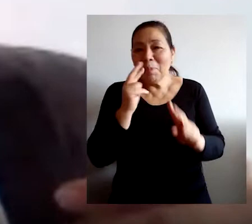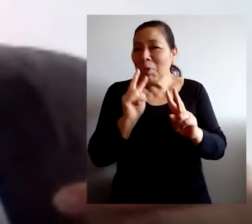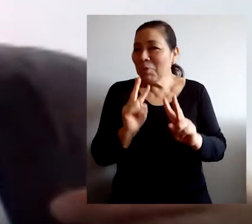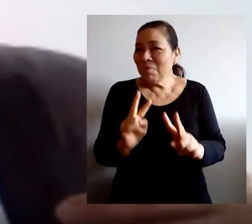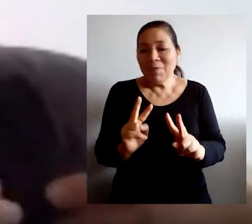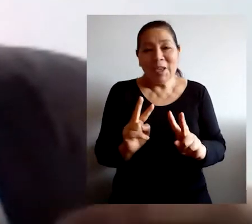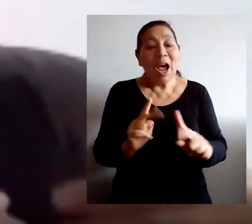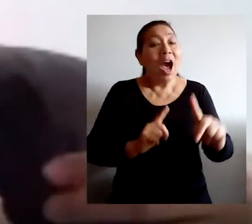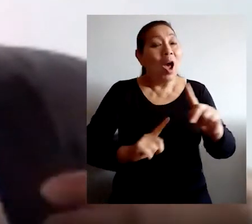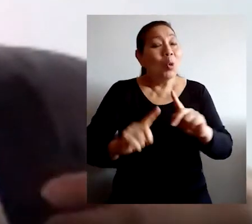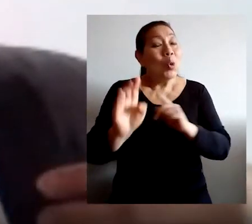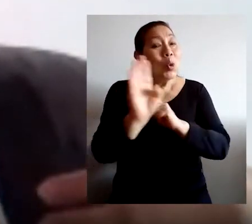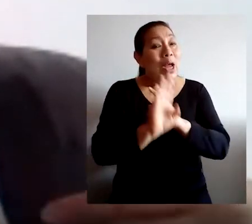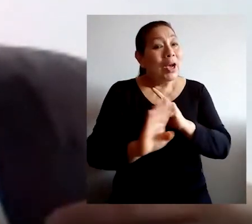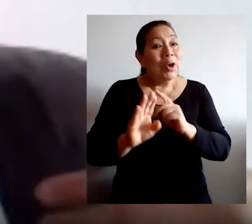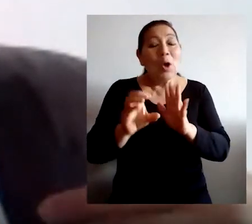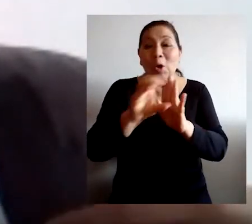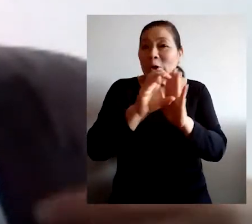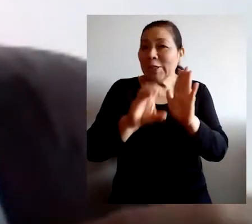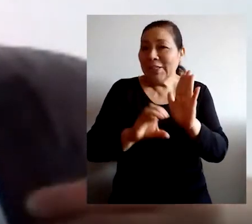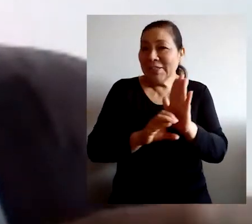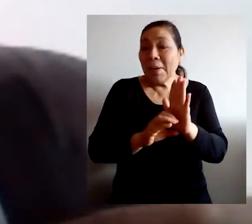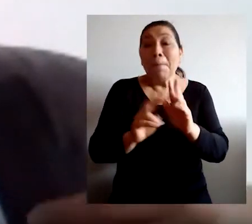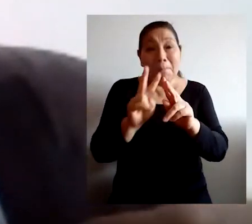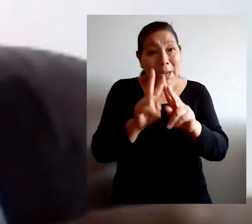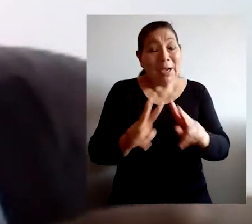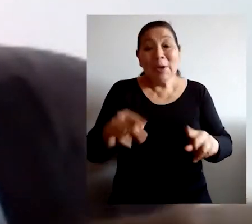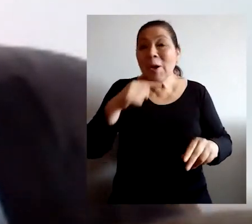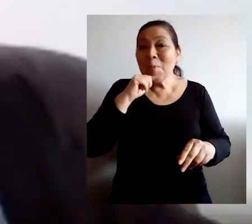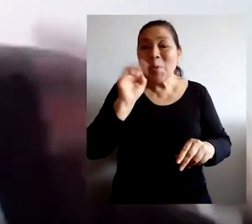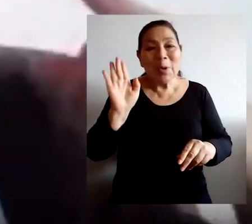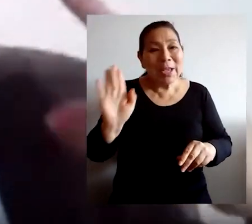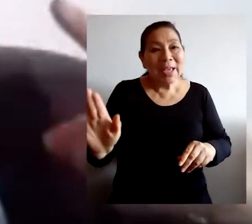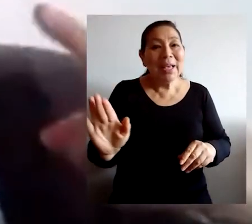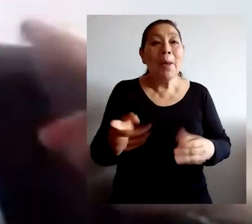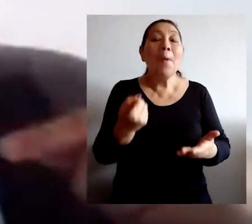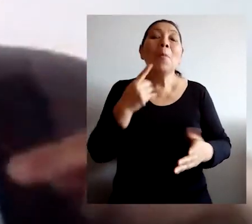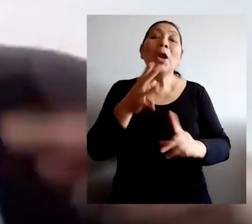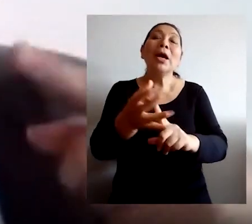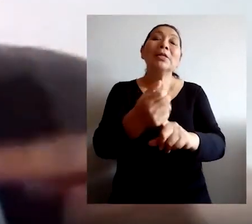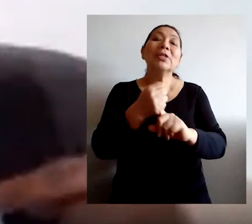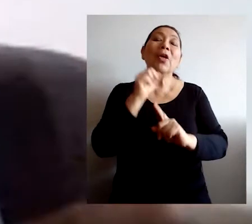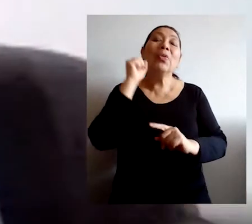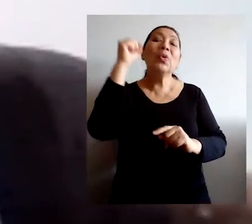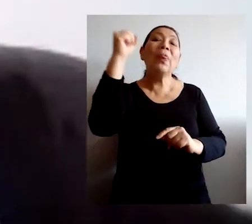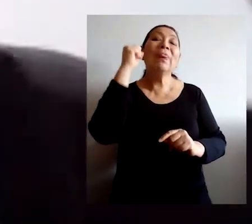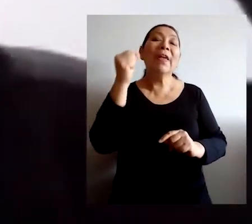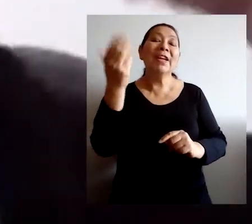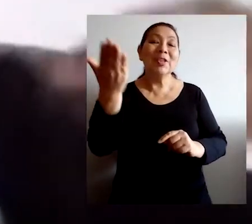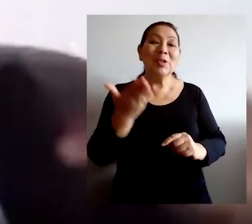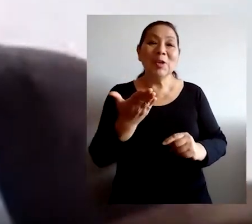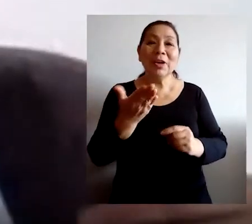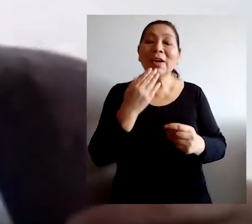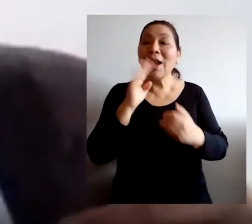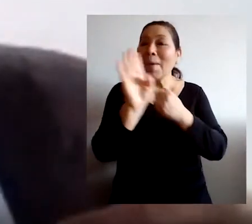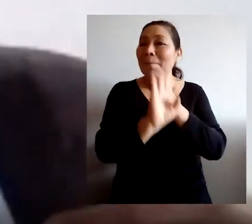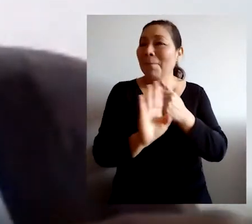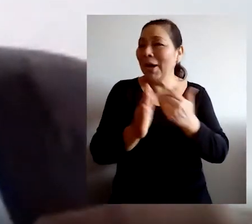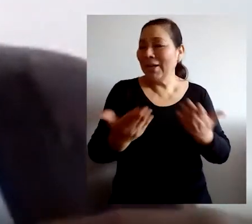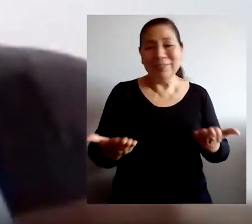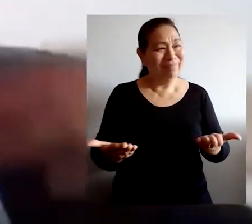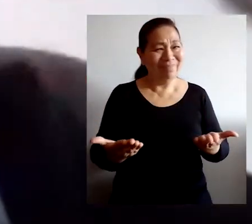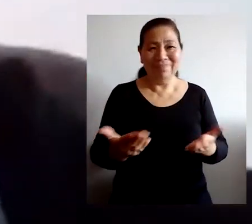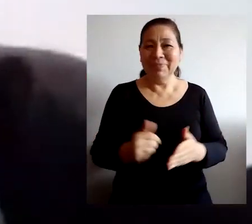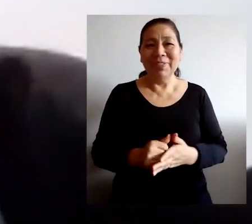visualizar alguna garantía constitucional que haya hecho valer la señora por la afectación del derecho que ahora lee en el amparo. O